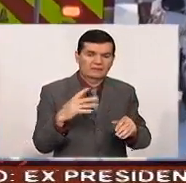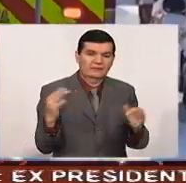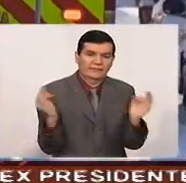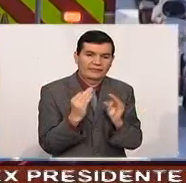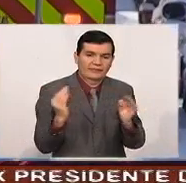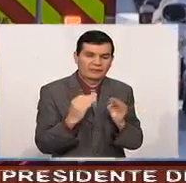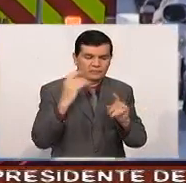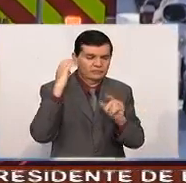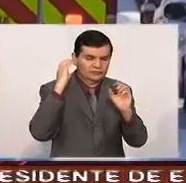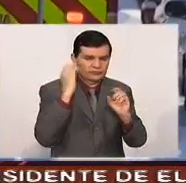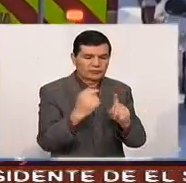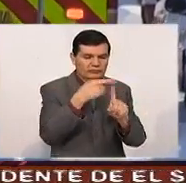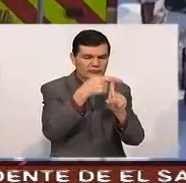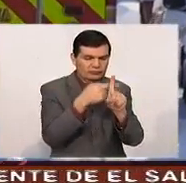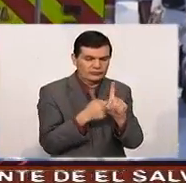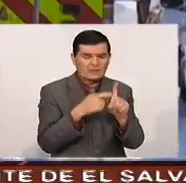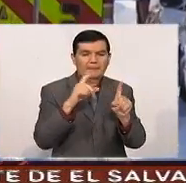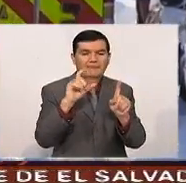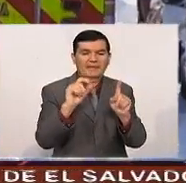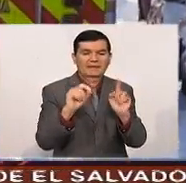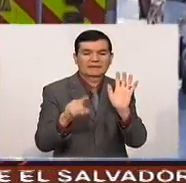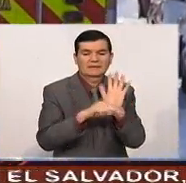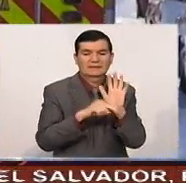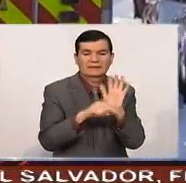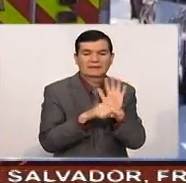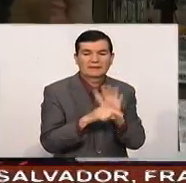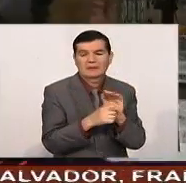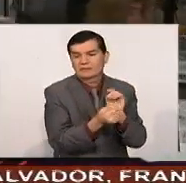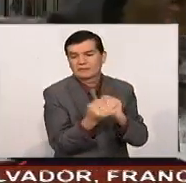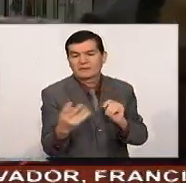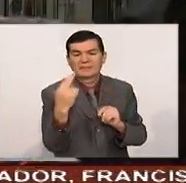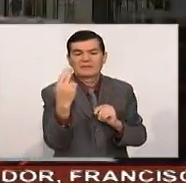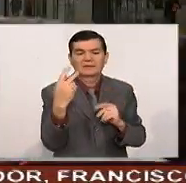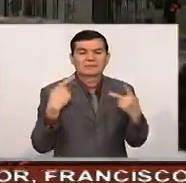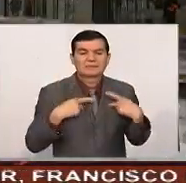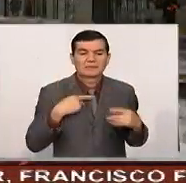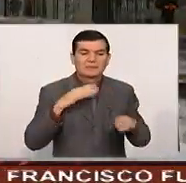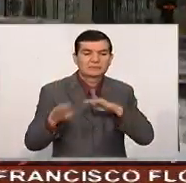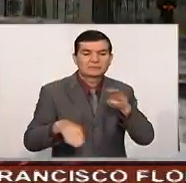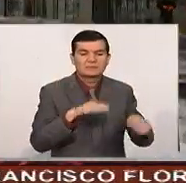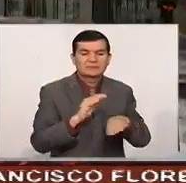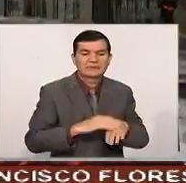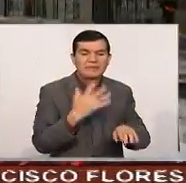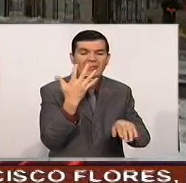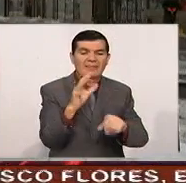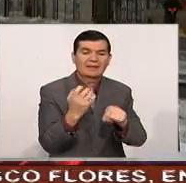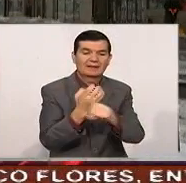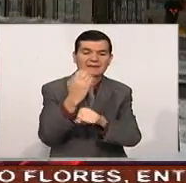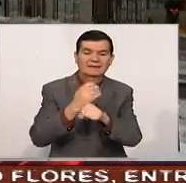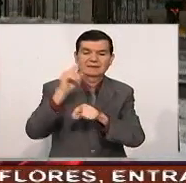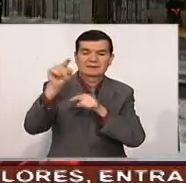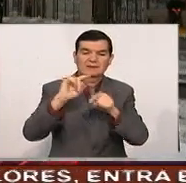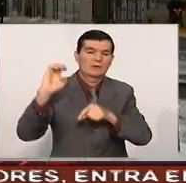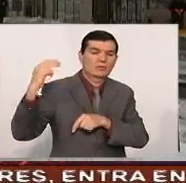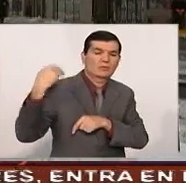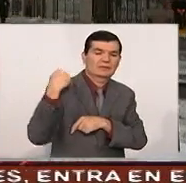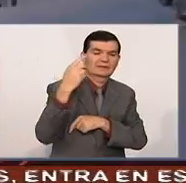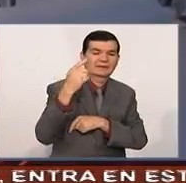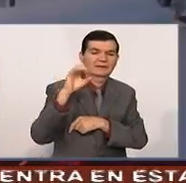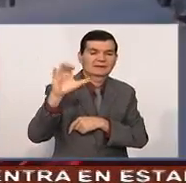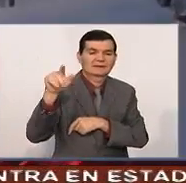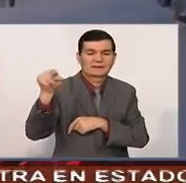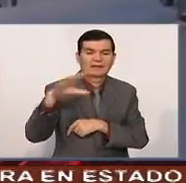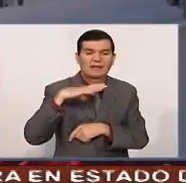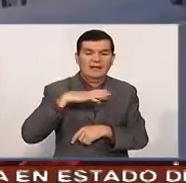los 20 grados bajo cero, provocando la muerte de al menos 25 personas. En 10 estados y la ciudad de Washington, D.C. se